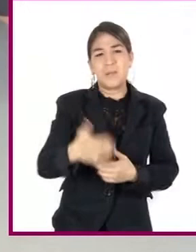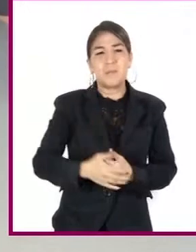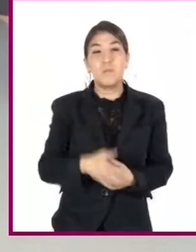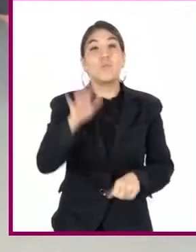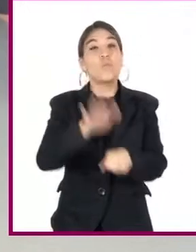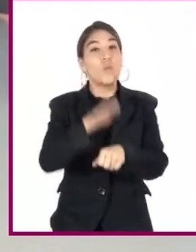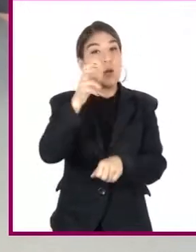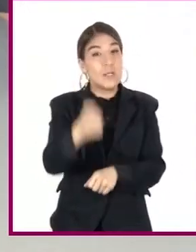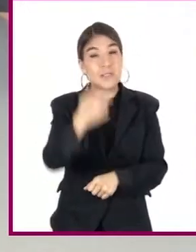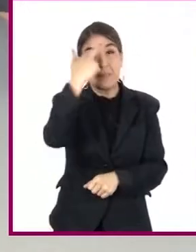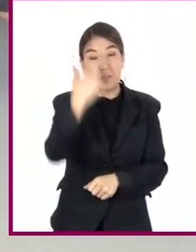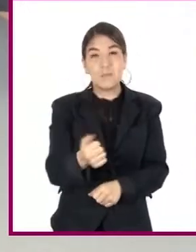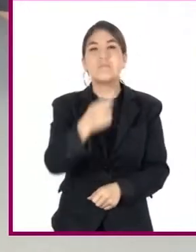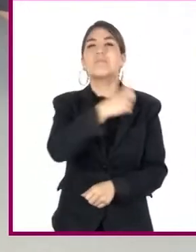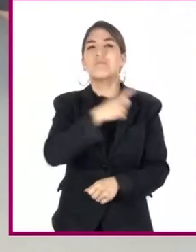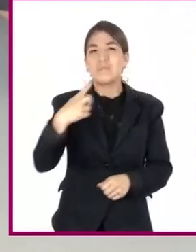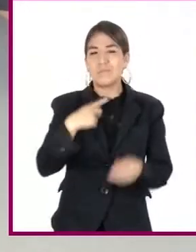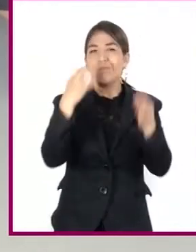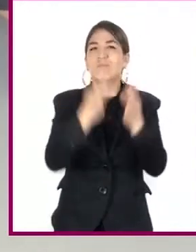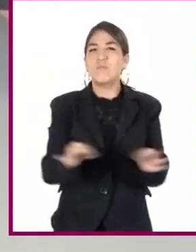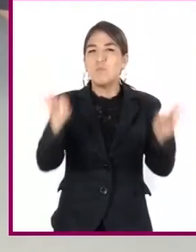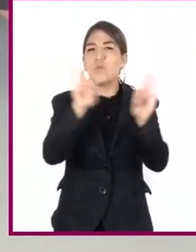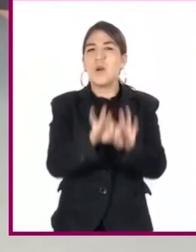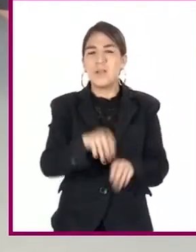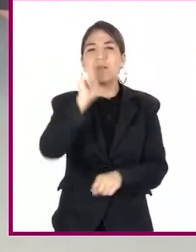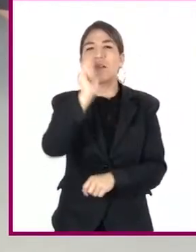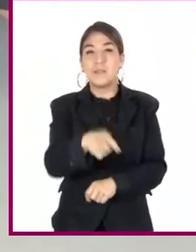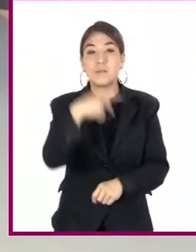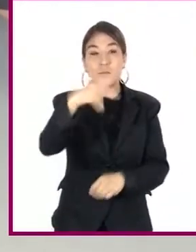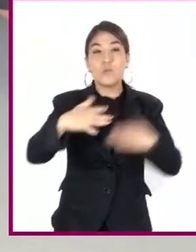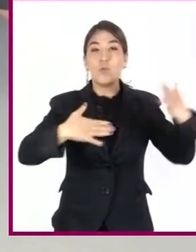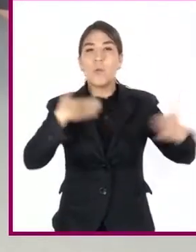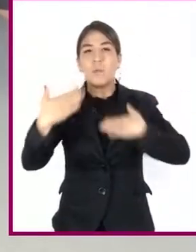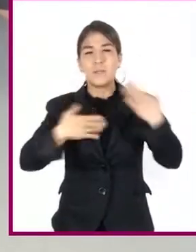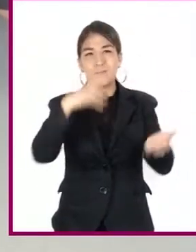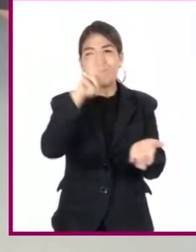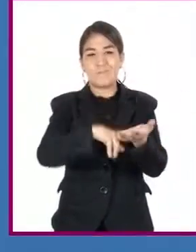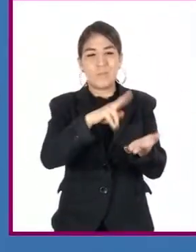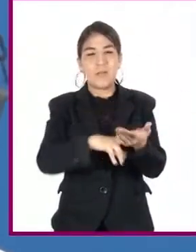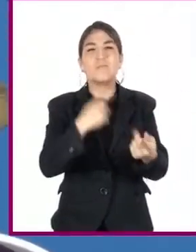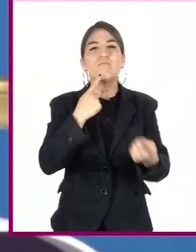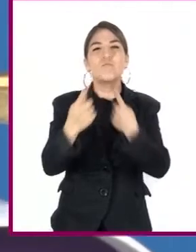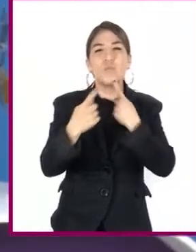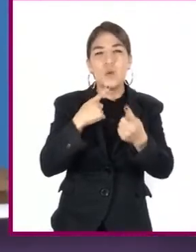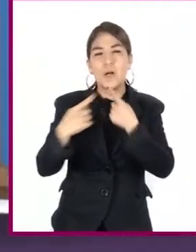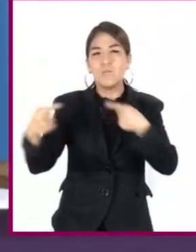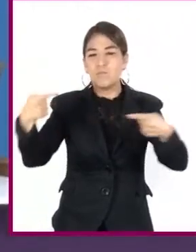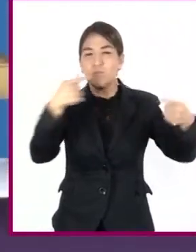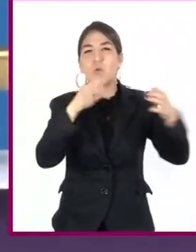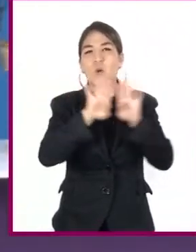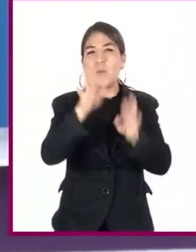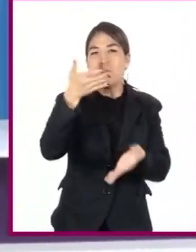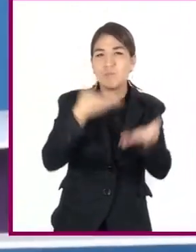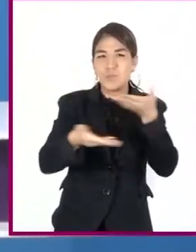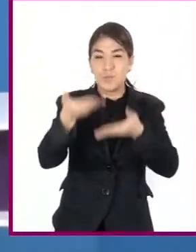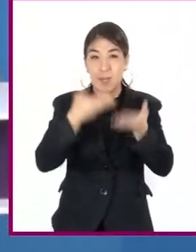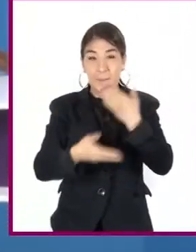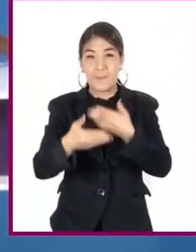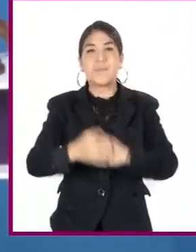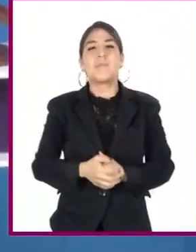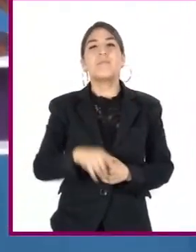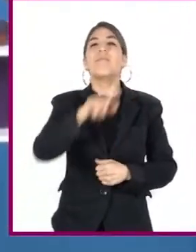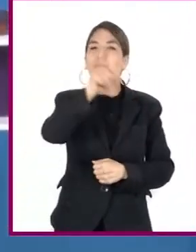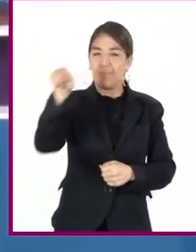es importante que la convivencia esté sustentada en valores democráticos. Pero antes de continuar, recuerden